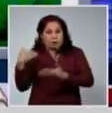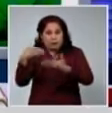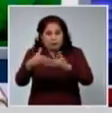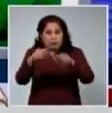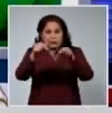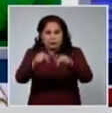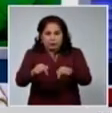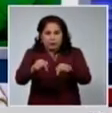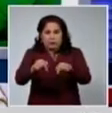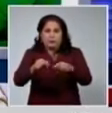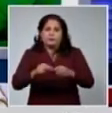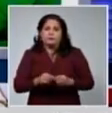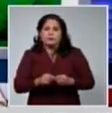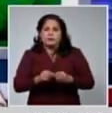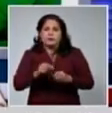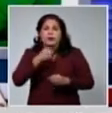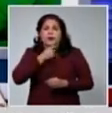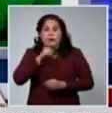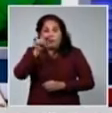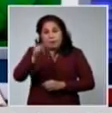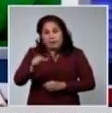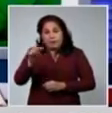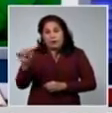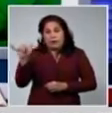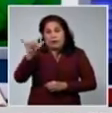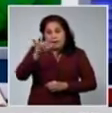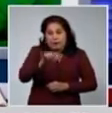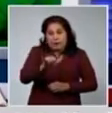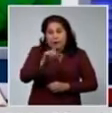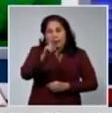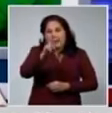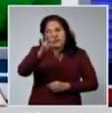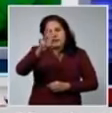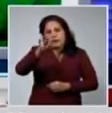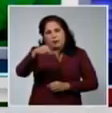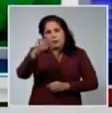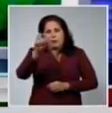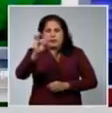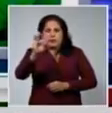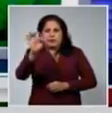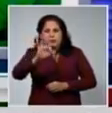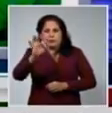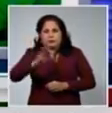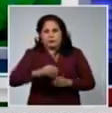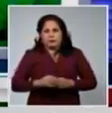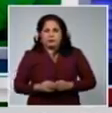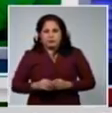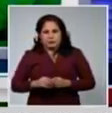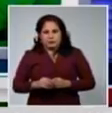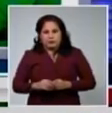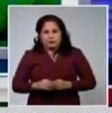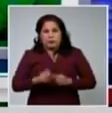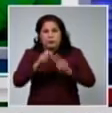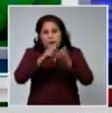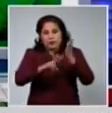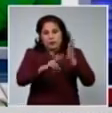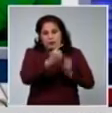relacionado con viajeros internacionales el 23 conocido por ciento por provincias